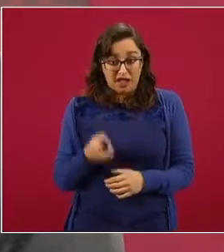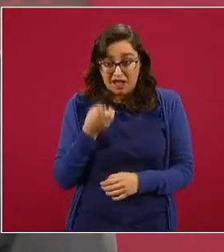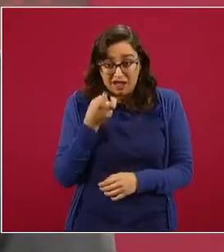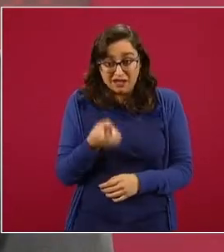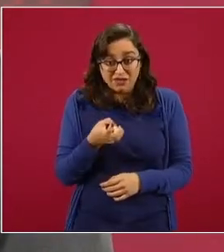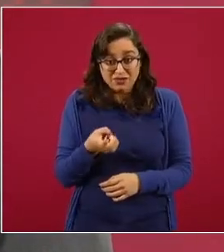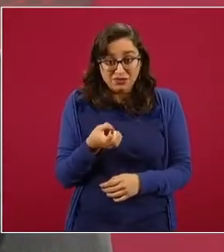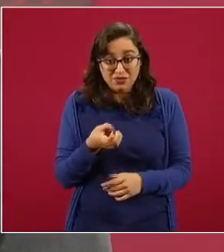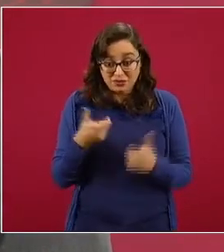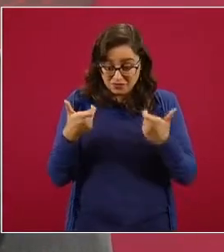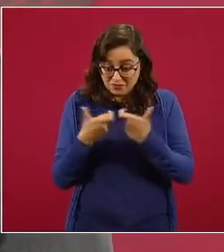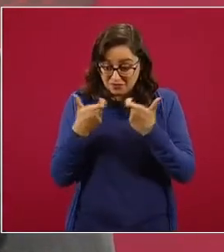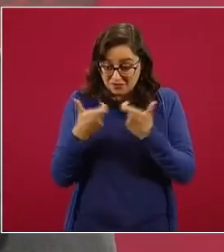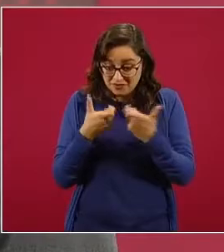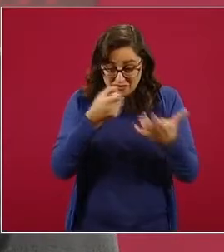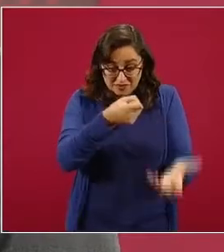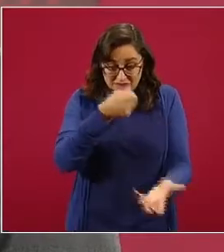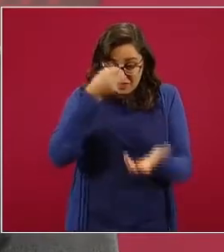sucedía.